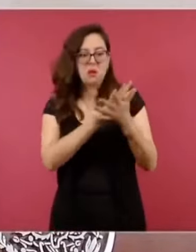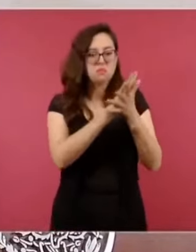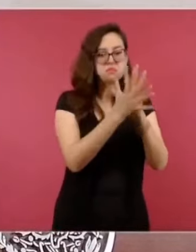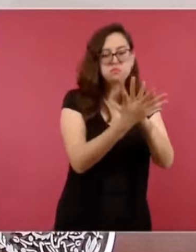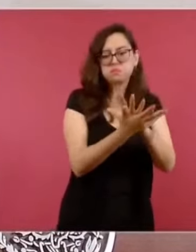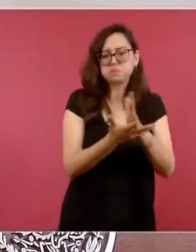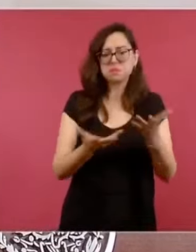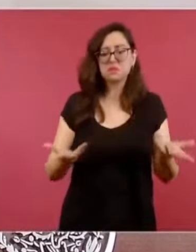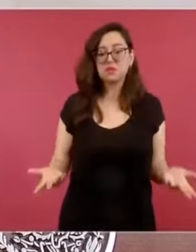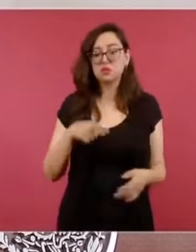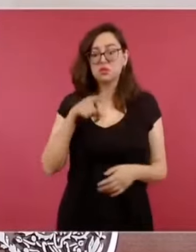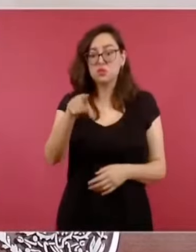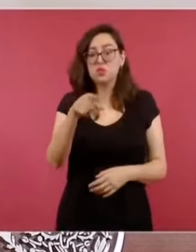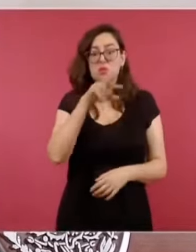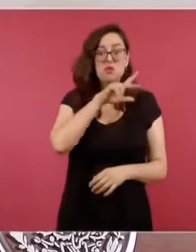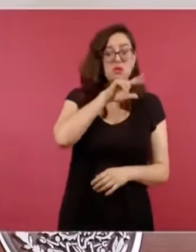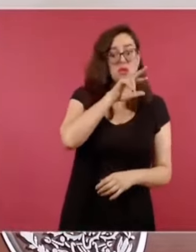No hay que